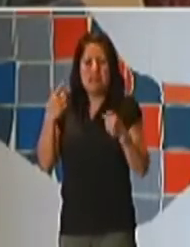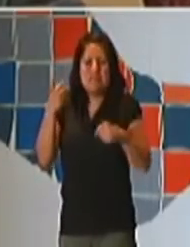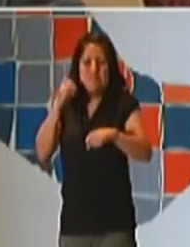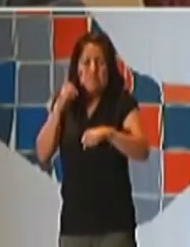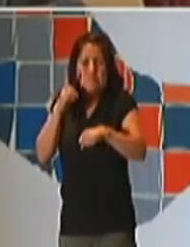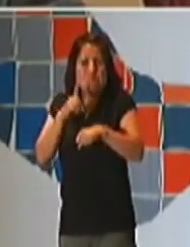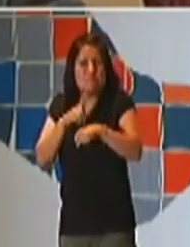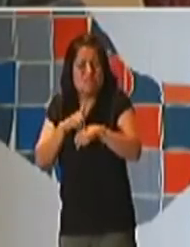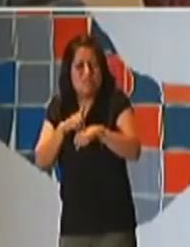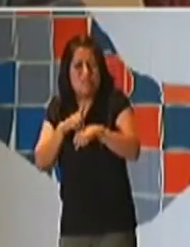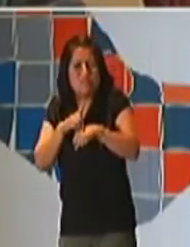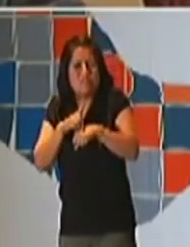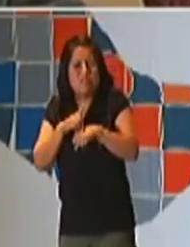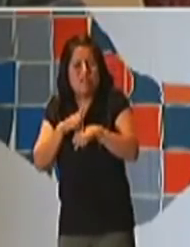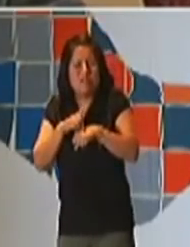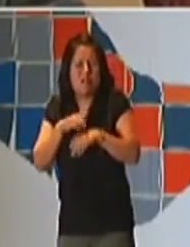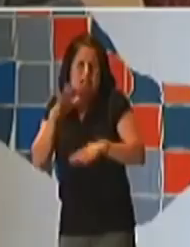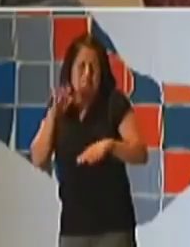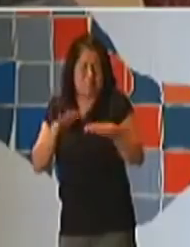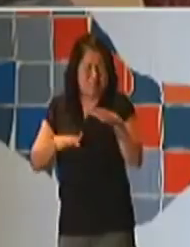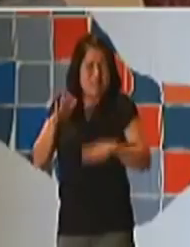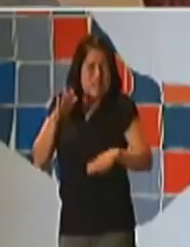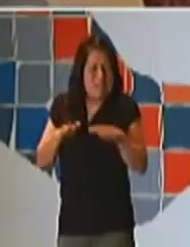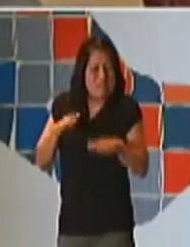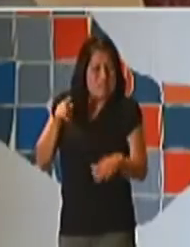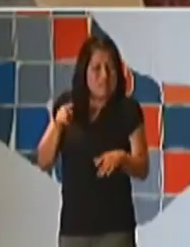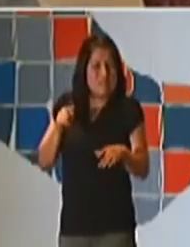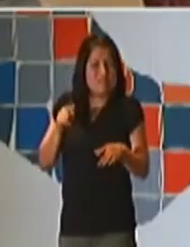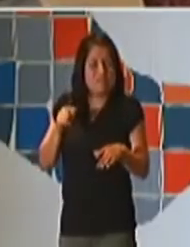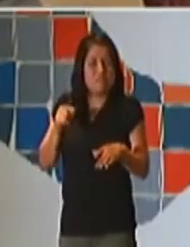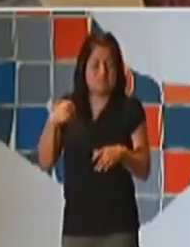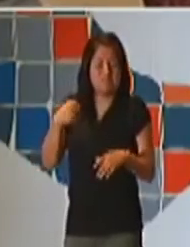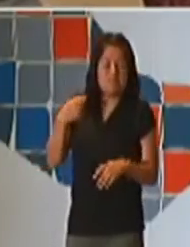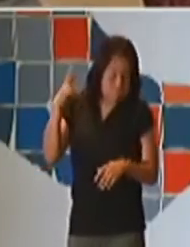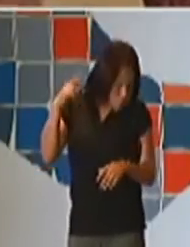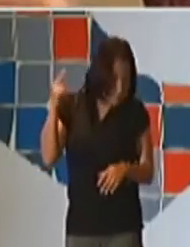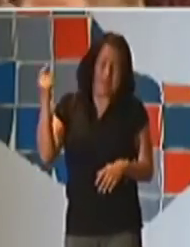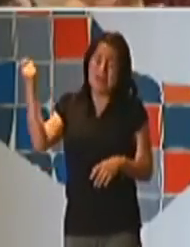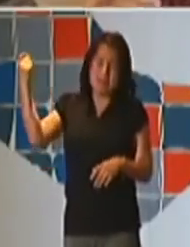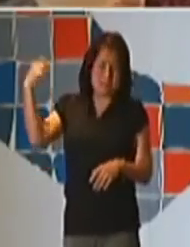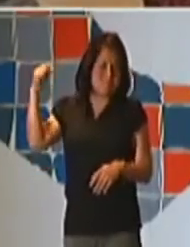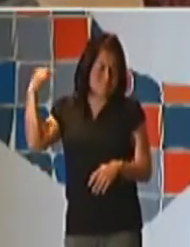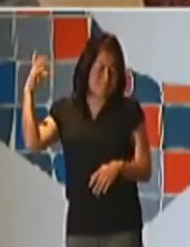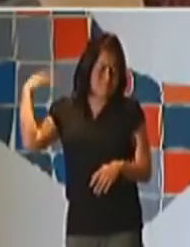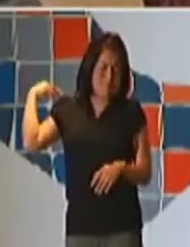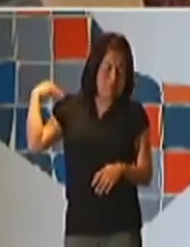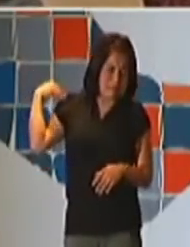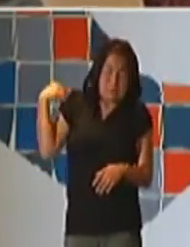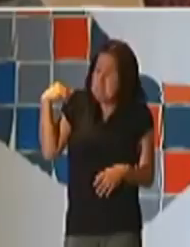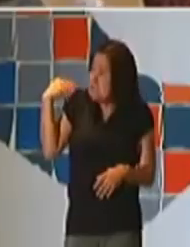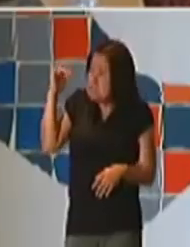la cabeza entre las rodillas cuando le hablaban miraba el suelo como quien cuenta